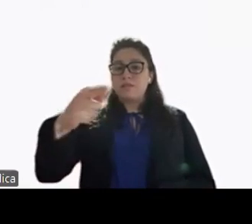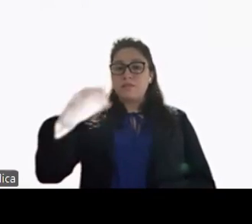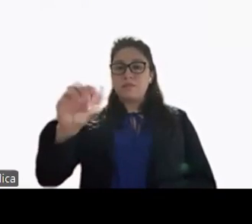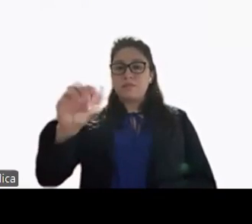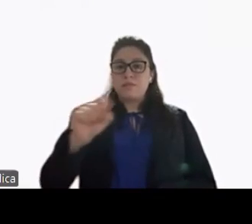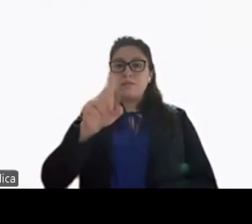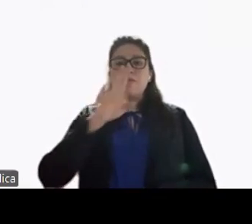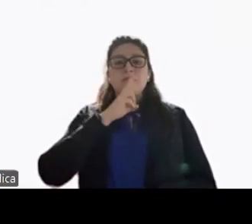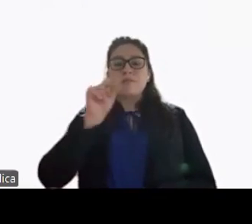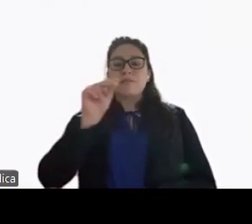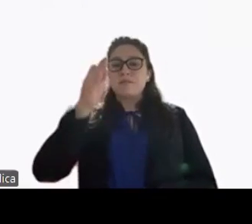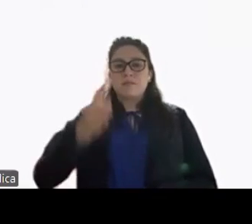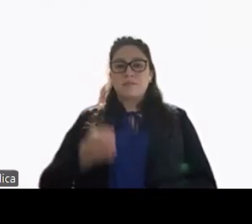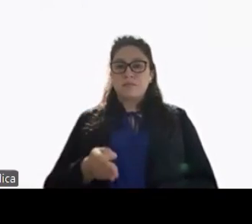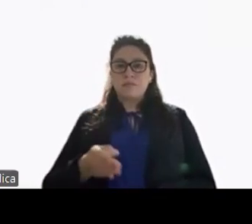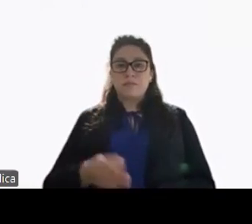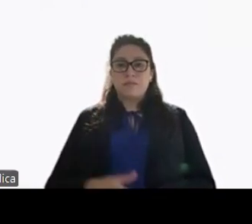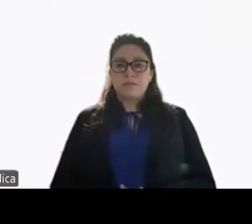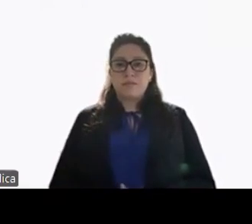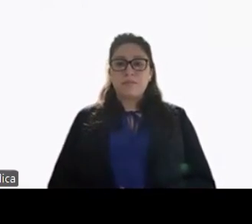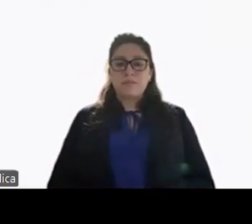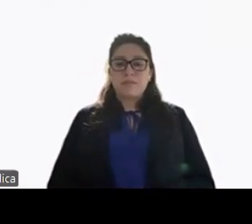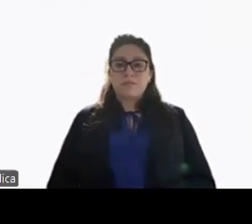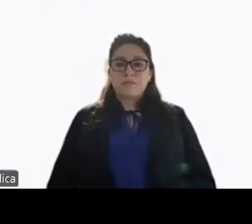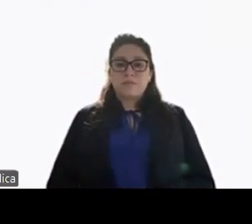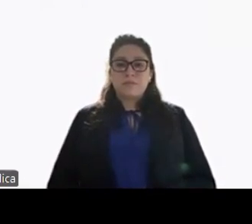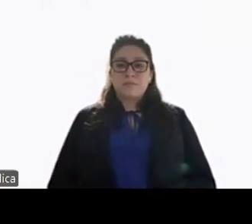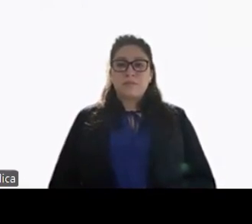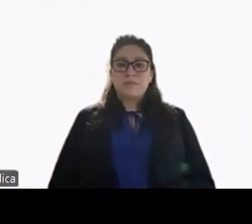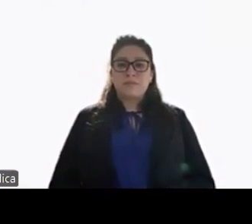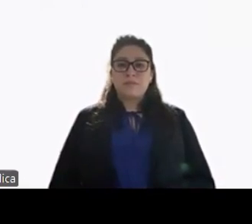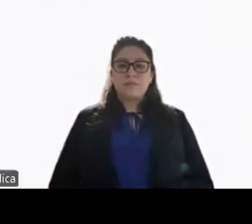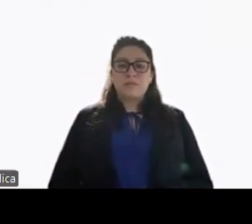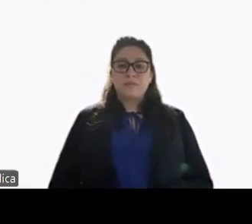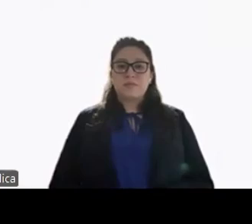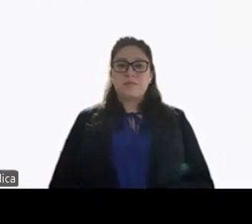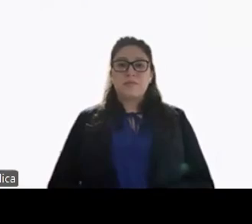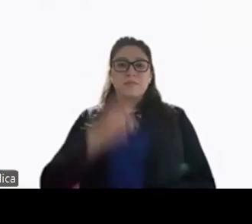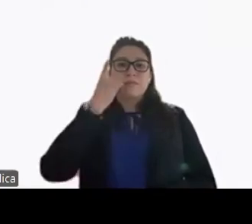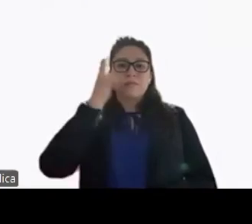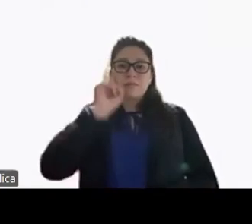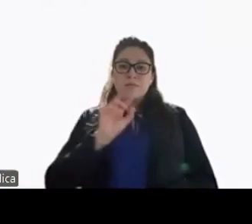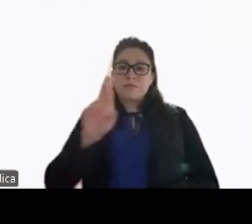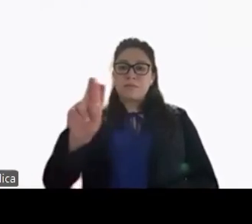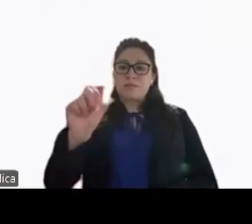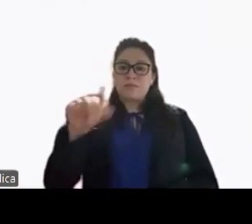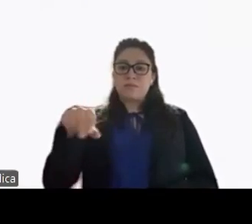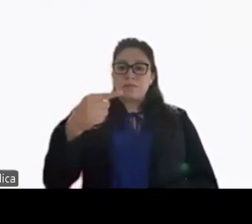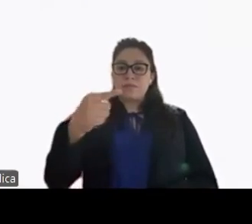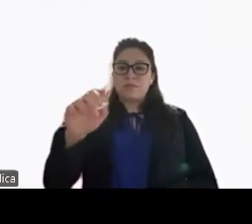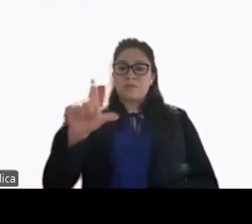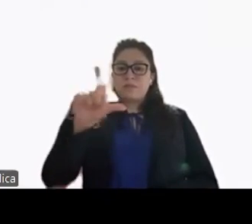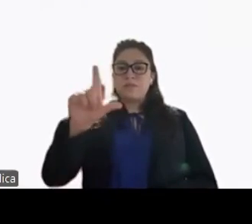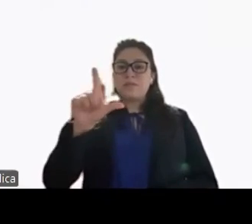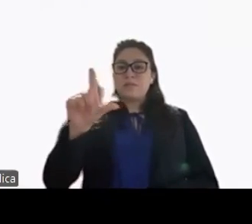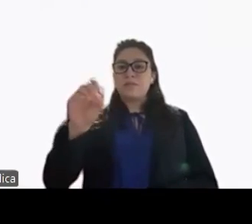Gabriela Salido en contra. Gracias, diputada. Diputada América Alejandra Rangel